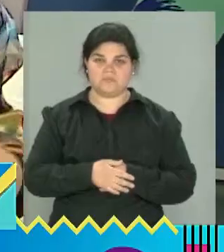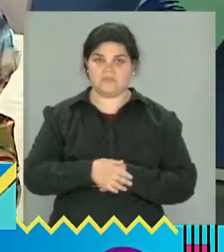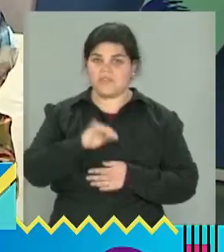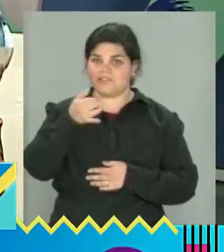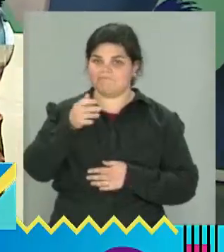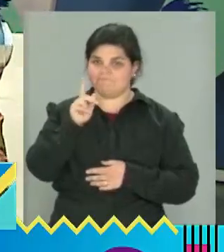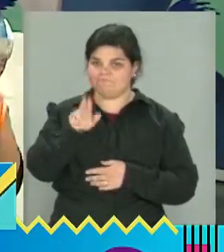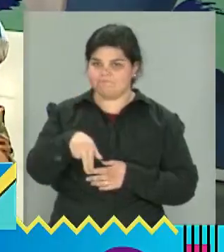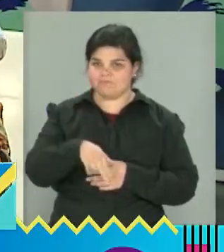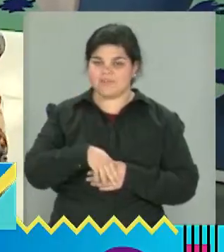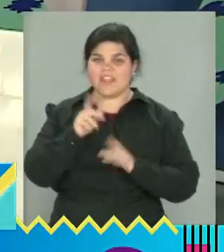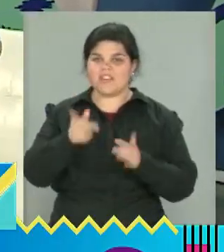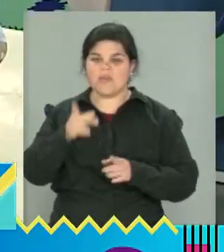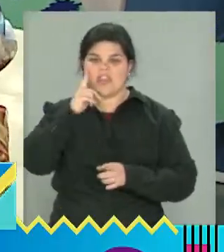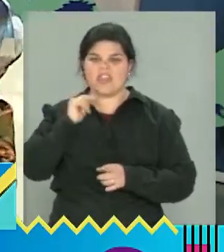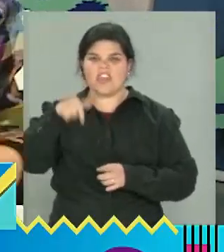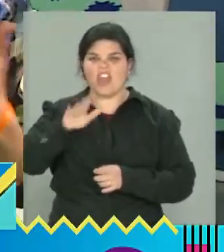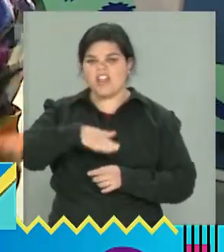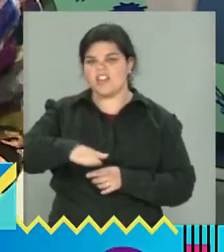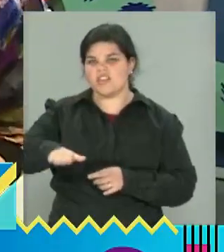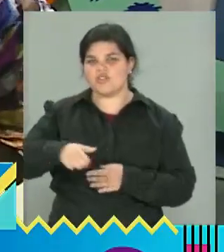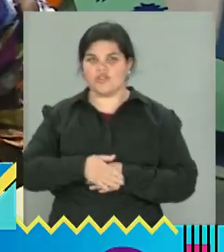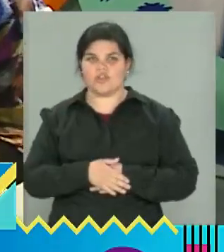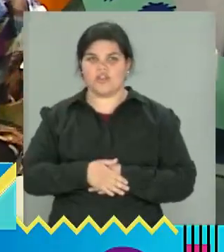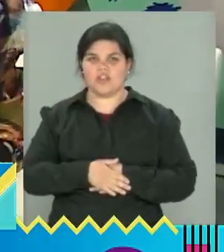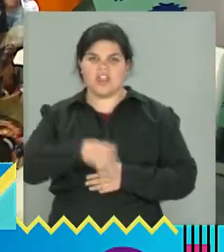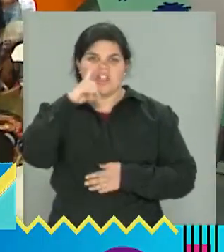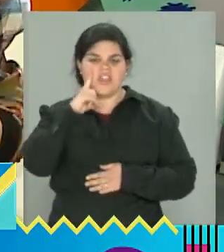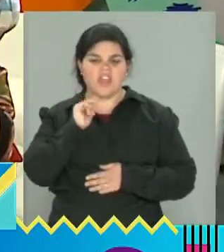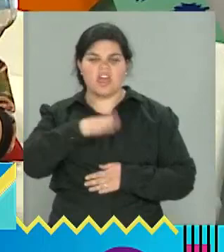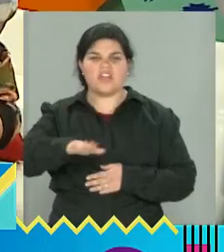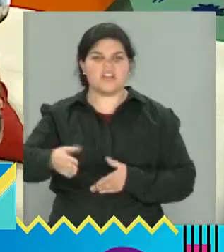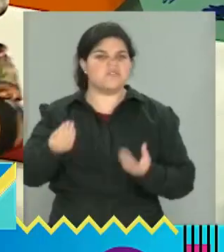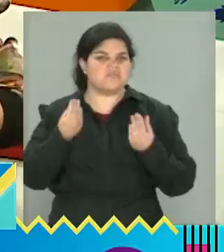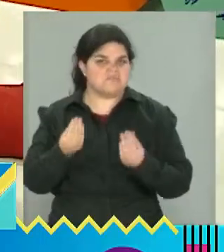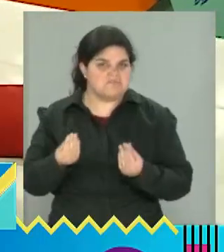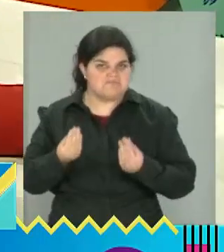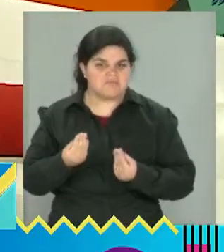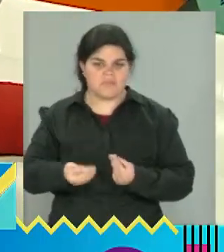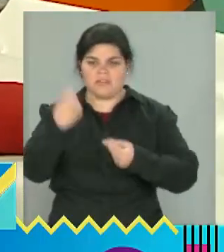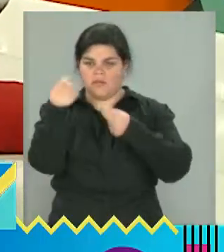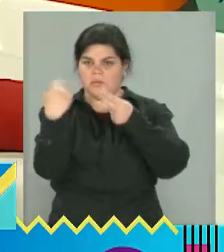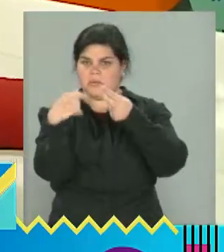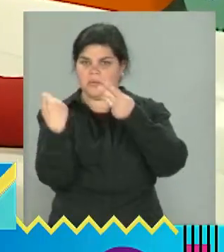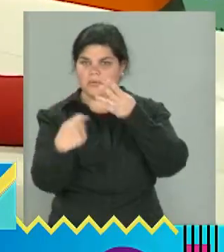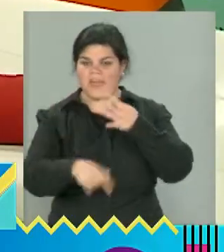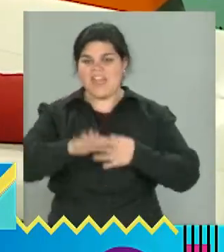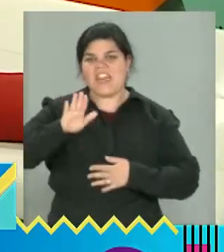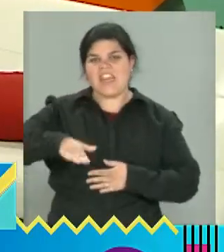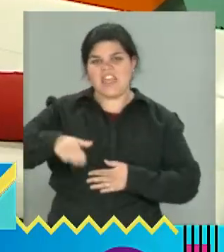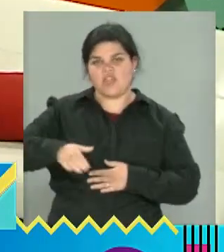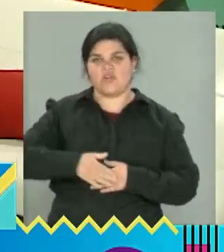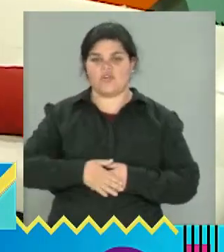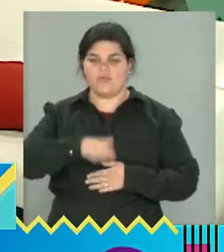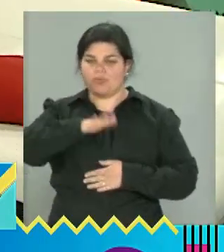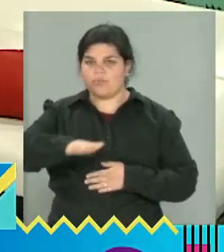hoy vamos a hablar de el Día del Niño, pero el Día del Niño en relación a varias cosas que hay que hablar de la niñez, de la